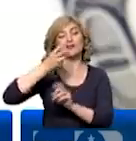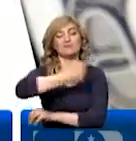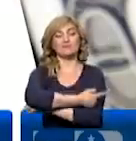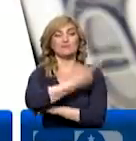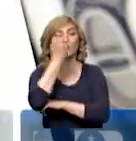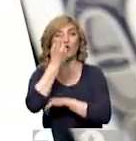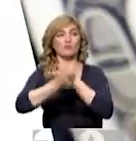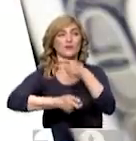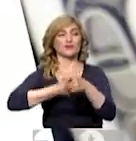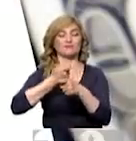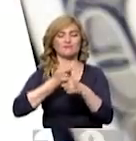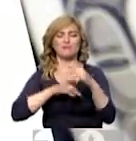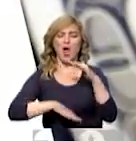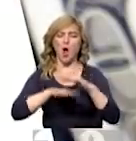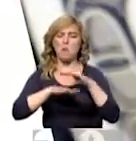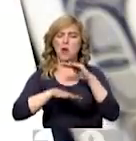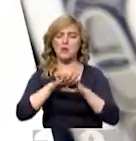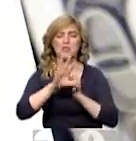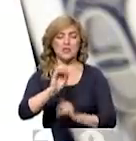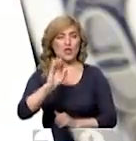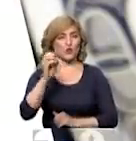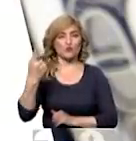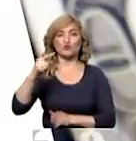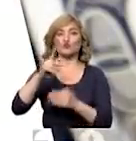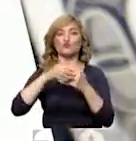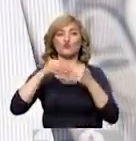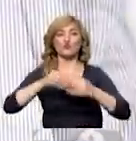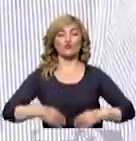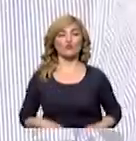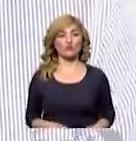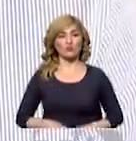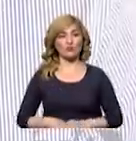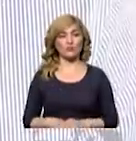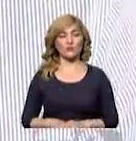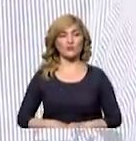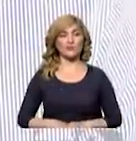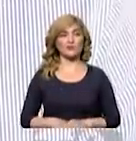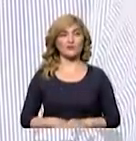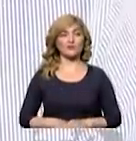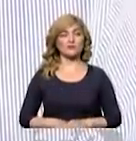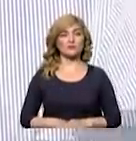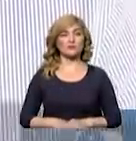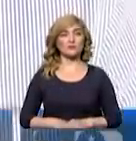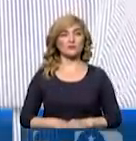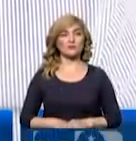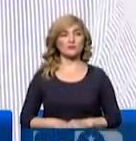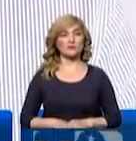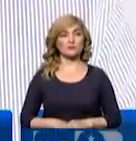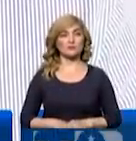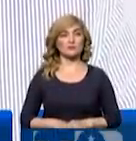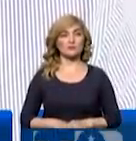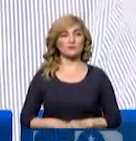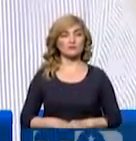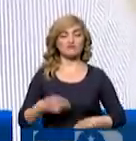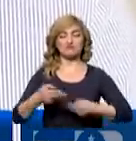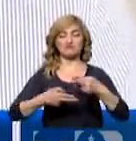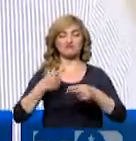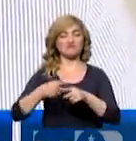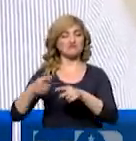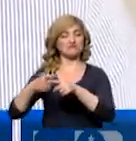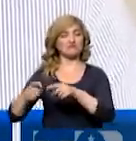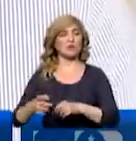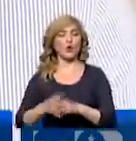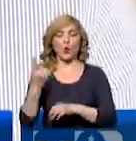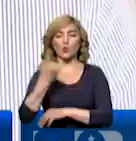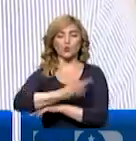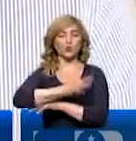día, se vendieron casi 500 millones de dólares. Creo que esto es un tema de madurez del mercado, ¿sí? Entonces, en uno o